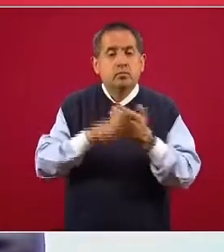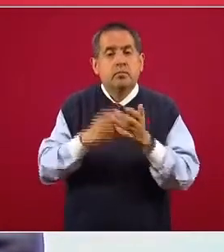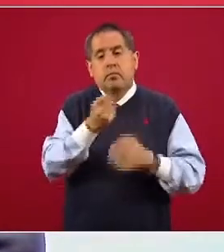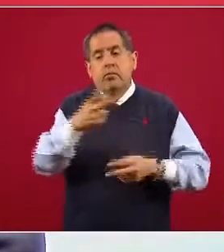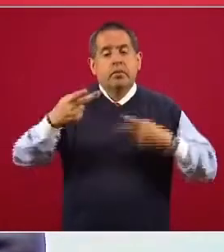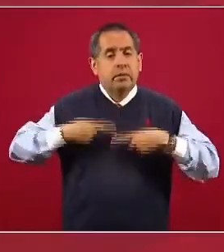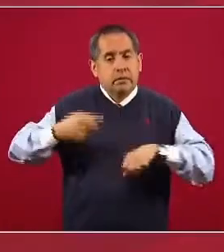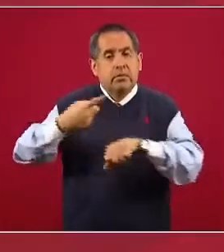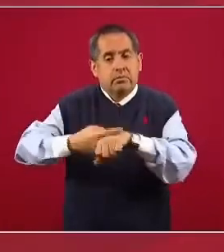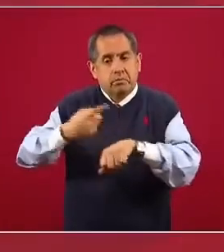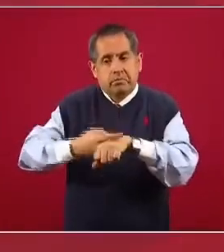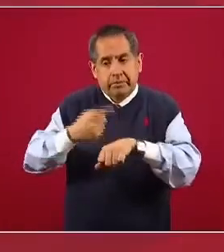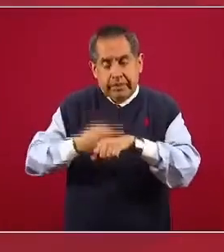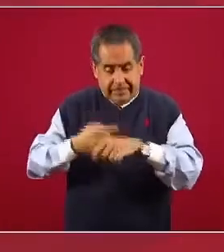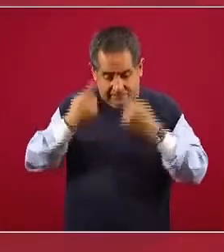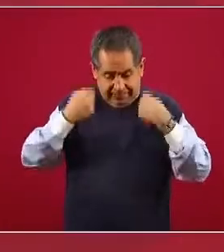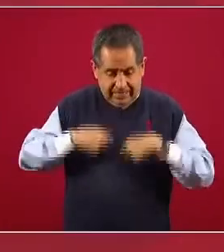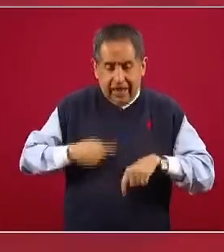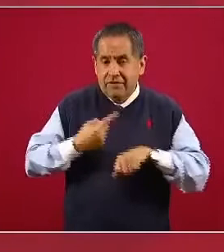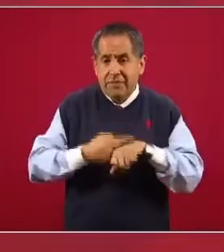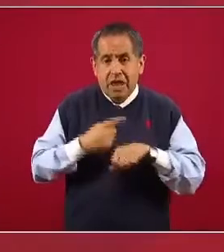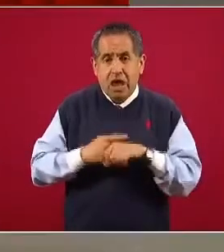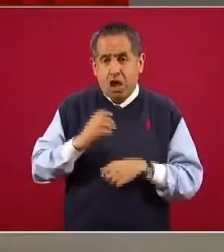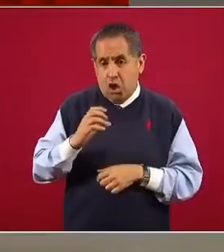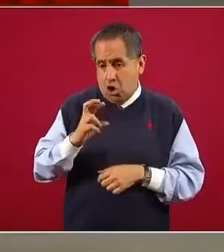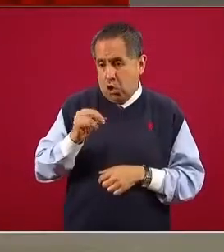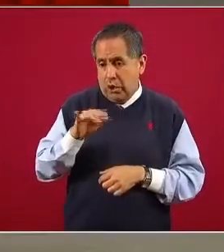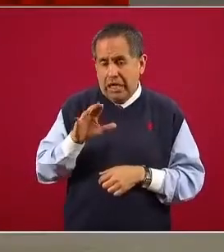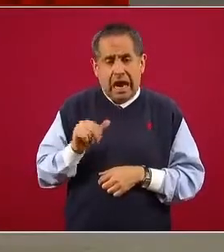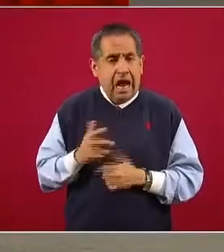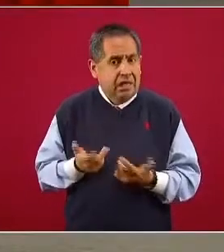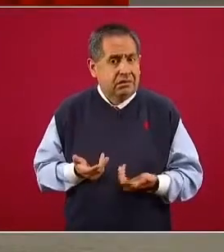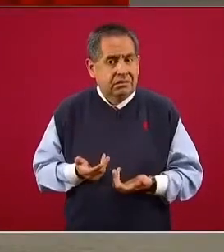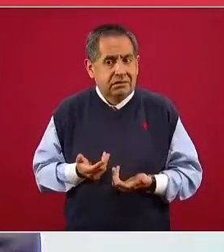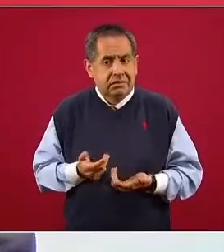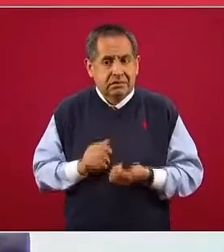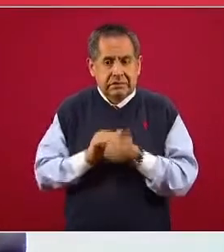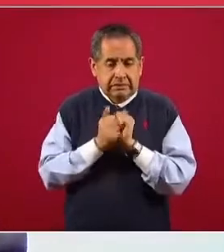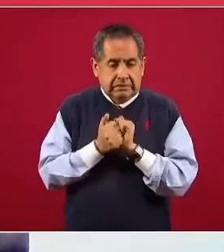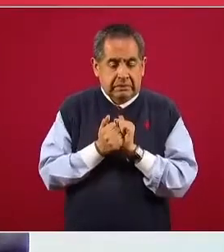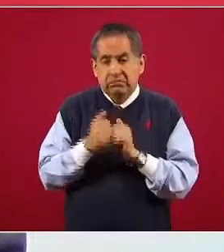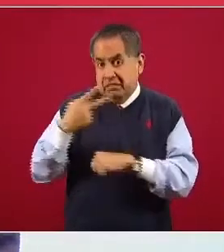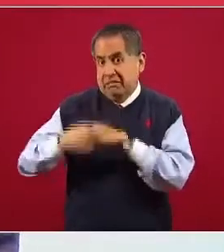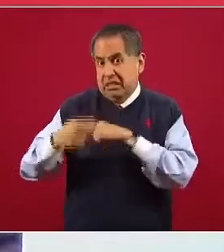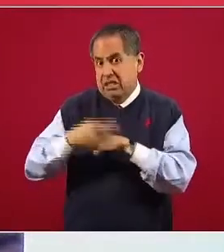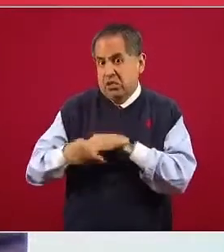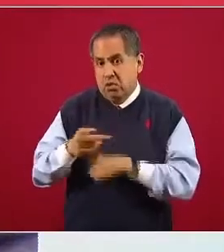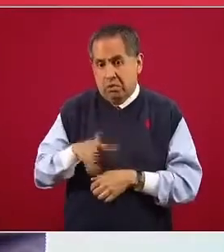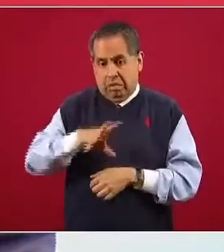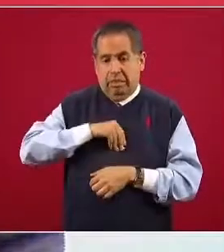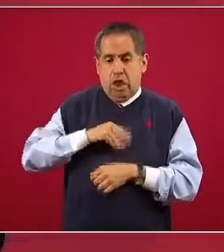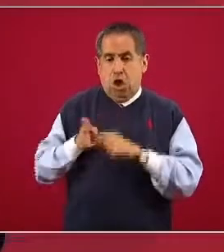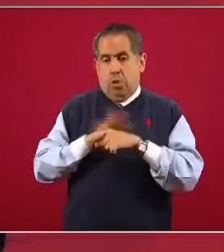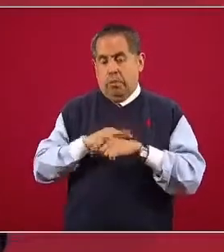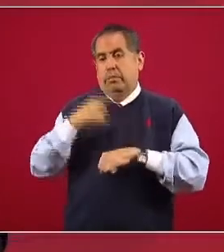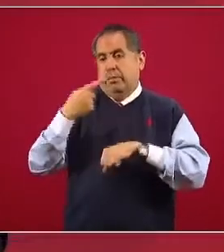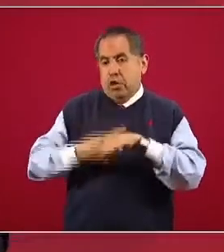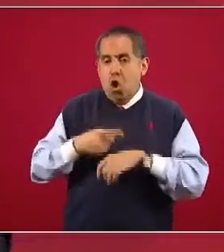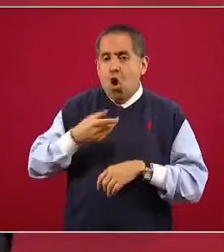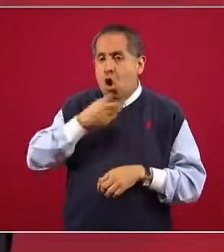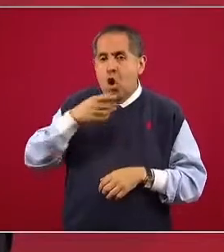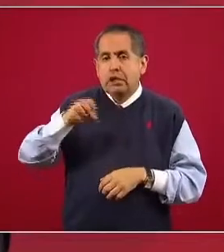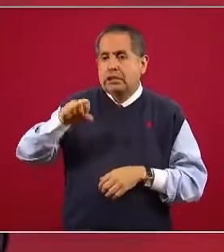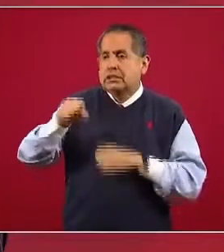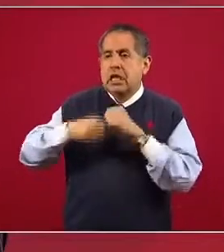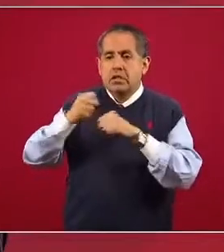personas que padecen las enfermedades crónicas de que son motivo de riesgo de COVID o la edad mayor